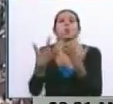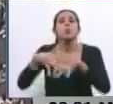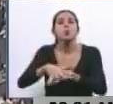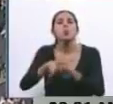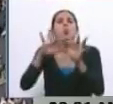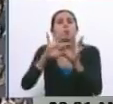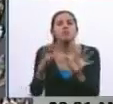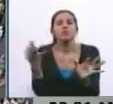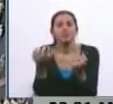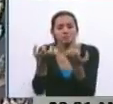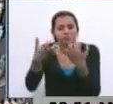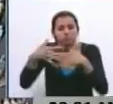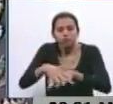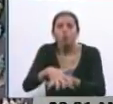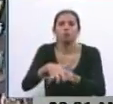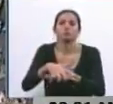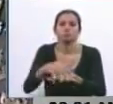real. No es que